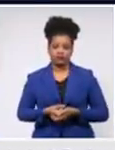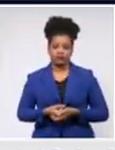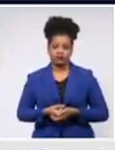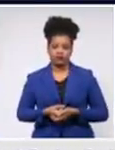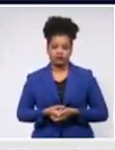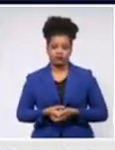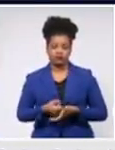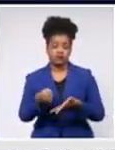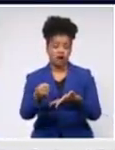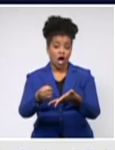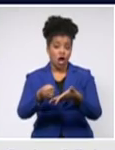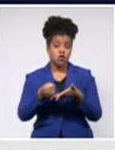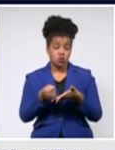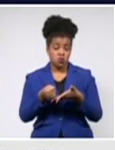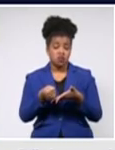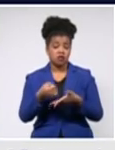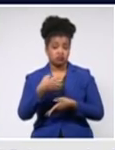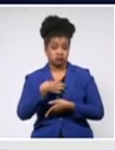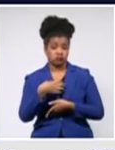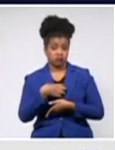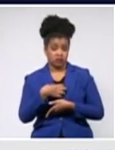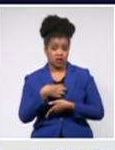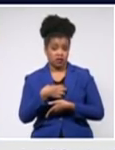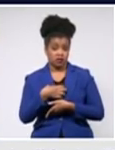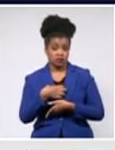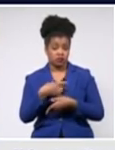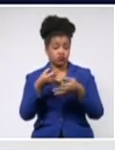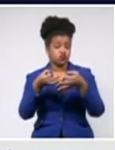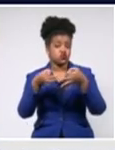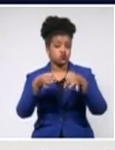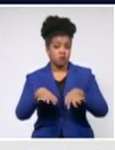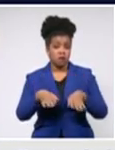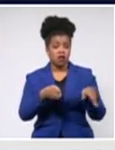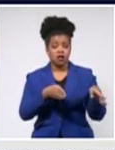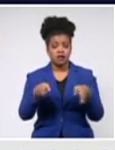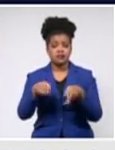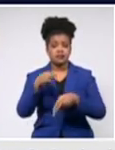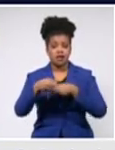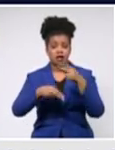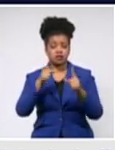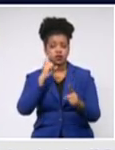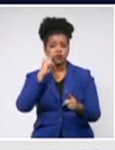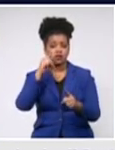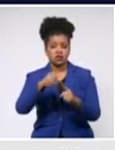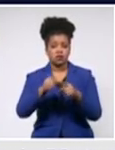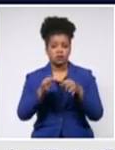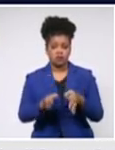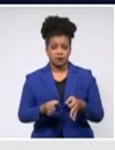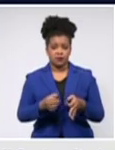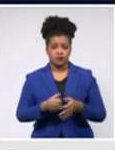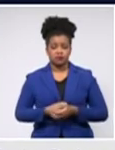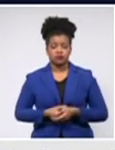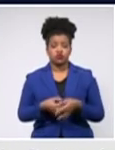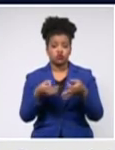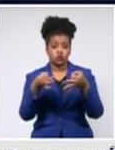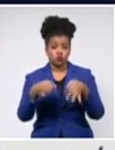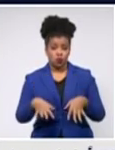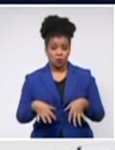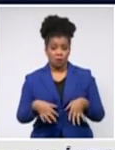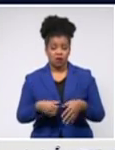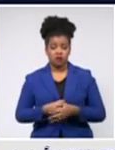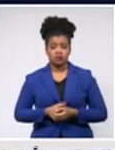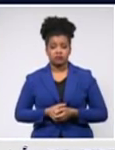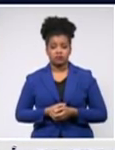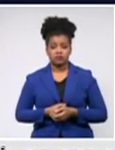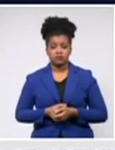tiene es que normalmente, y además se hizo con ese objetivo, ¿no? Normalmente los que ya nos